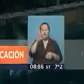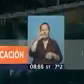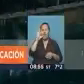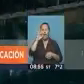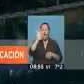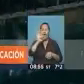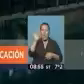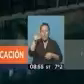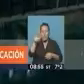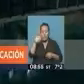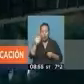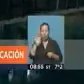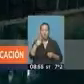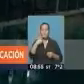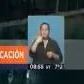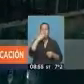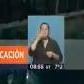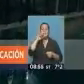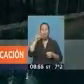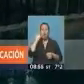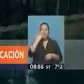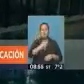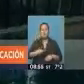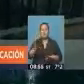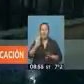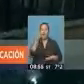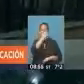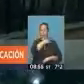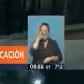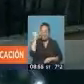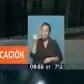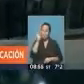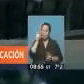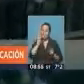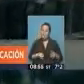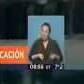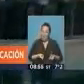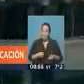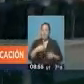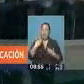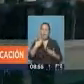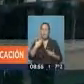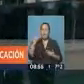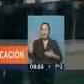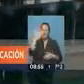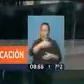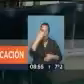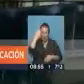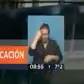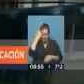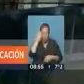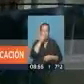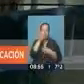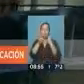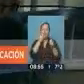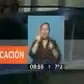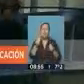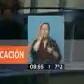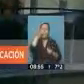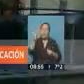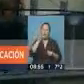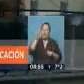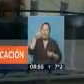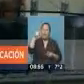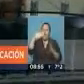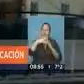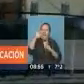Olivos, Espolsky, durante el gobierno anterior, así que sería importante también que pueda acudir al Congreso para dar explicaciones de qué es